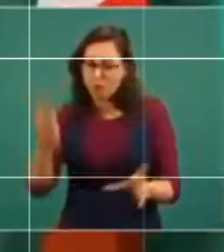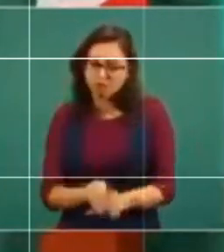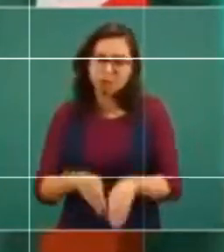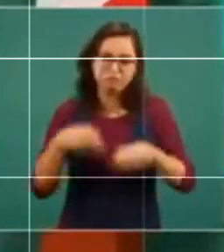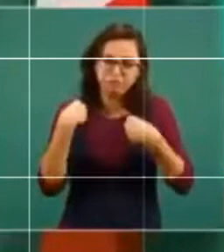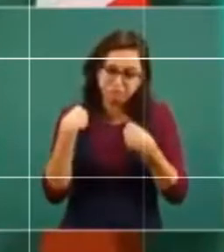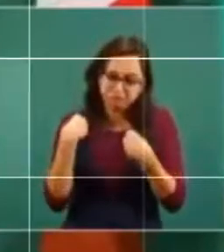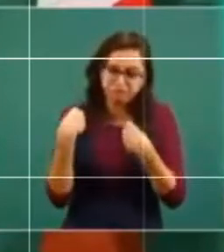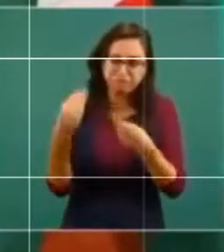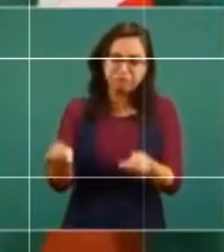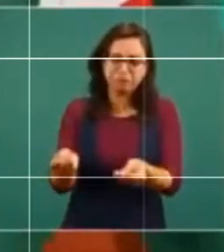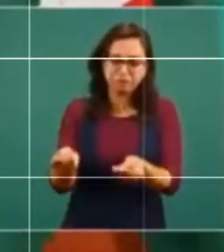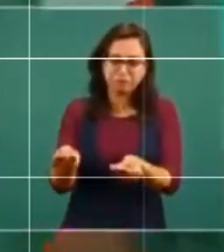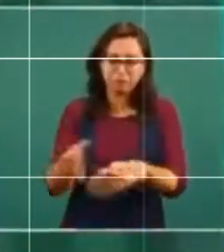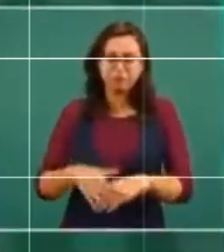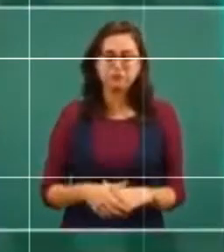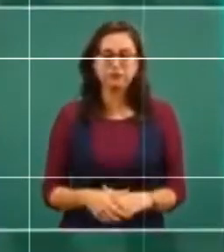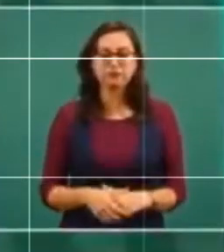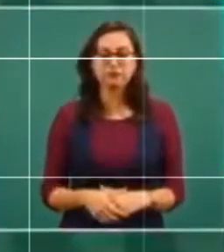que nos envió